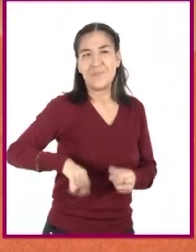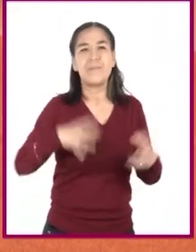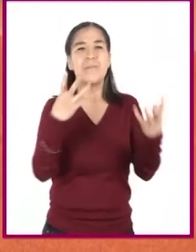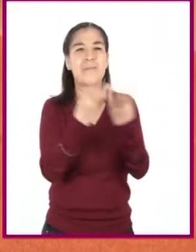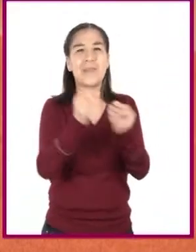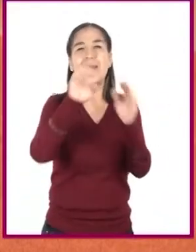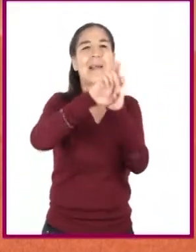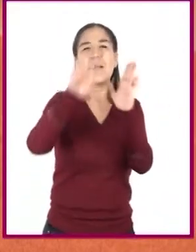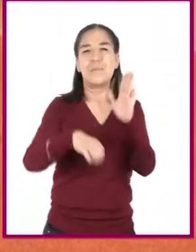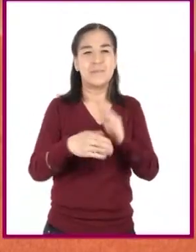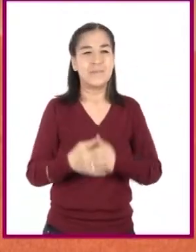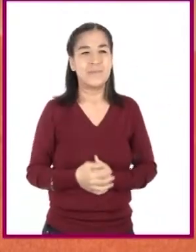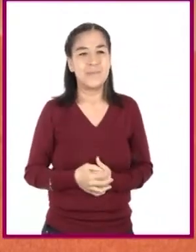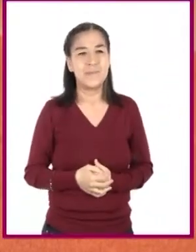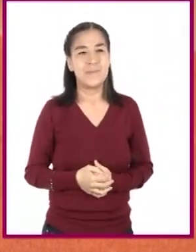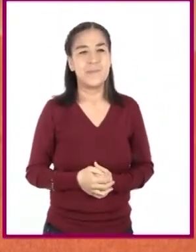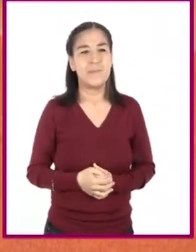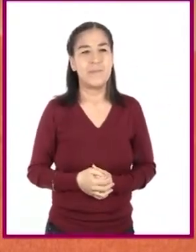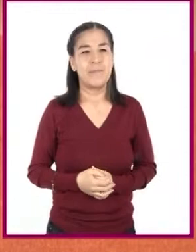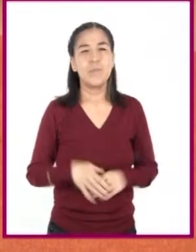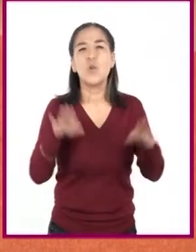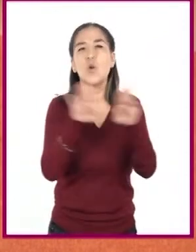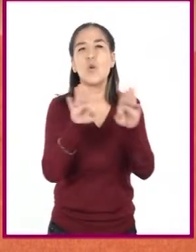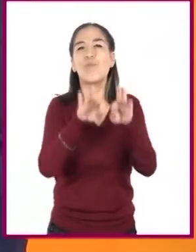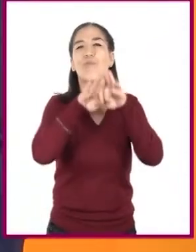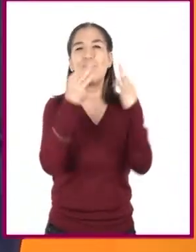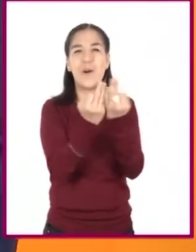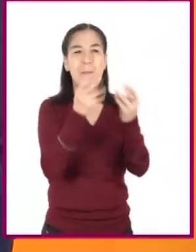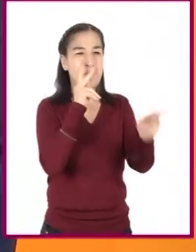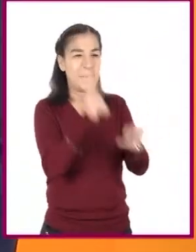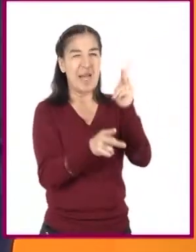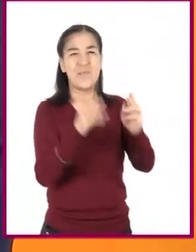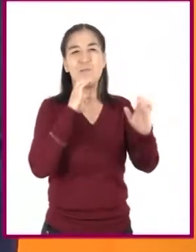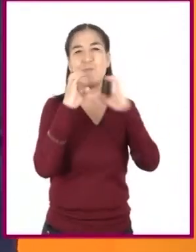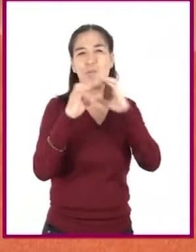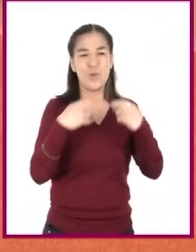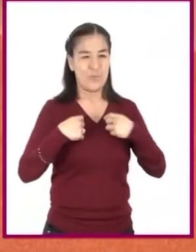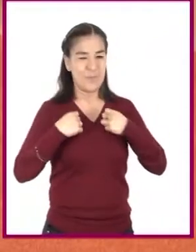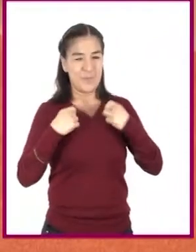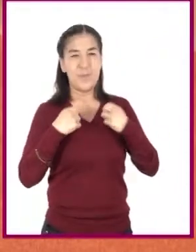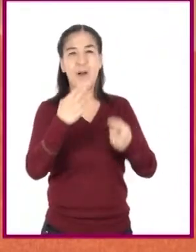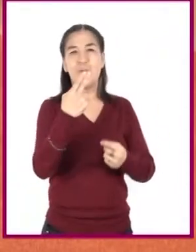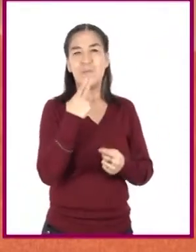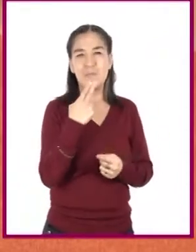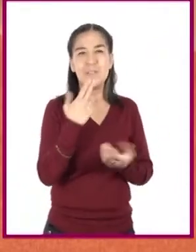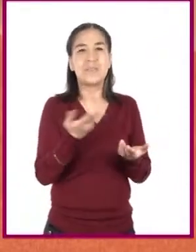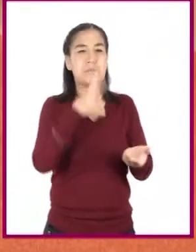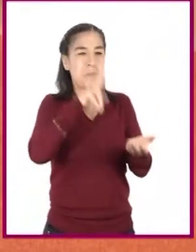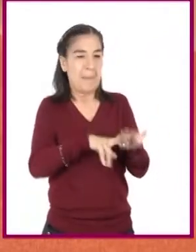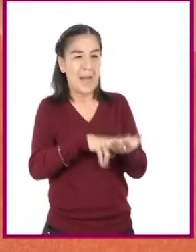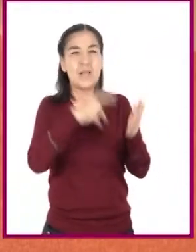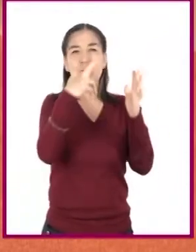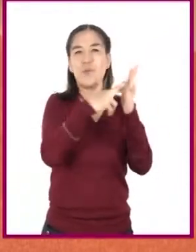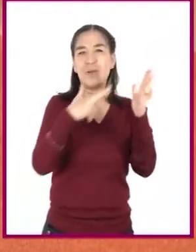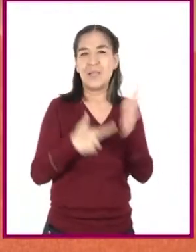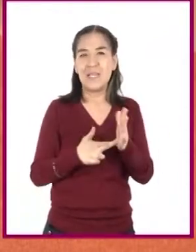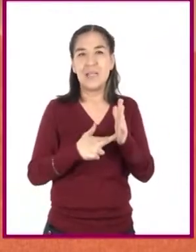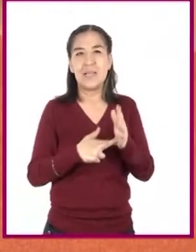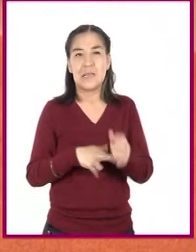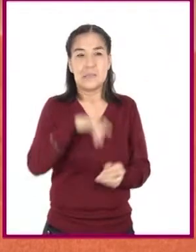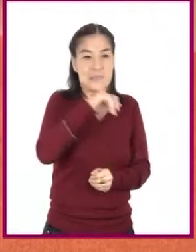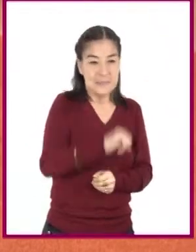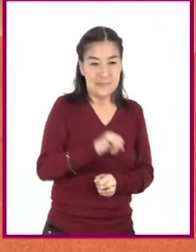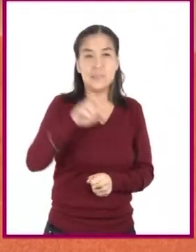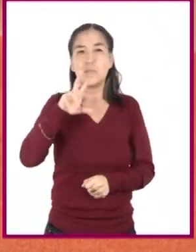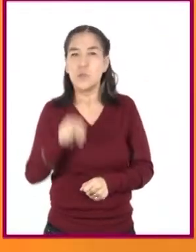Por ejemplo, las formas de hablar y de comunicarse, la ropa que usan, algunos valores y reglas, lo que se vale y lo